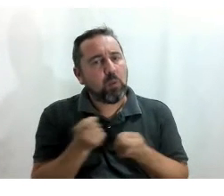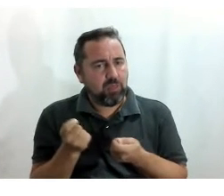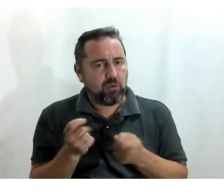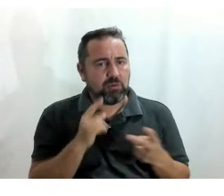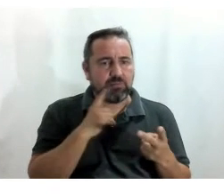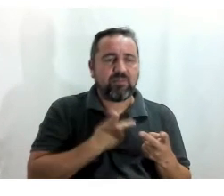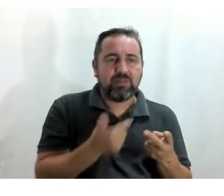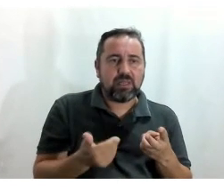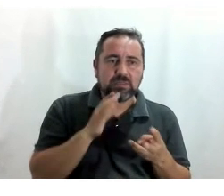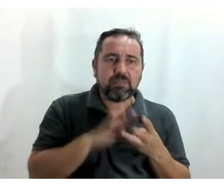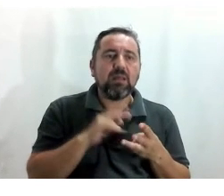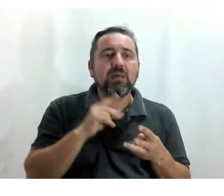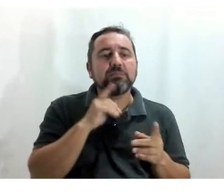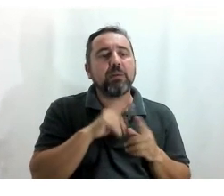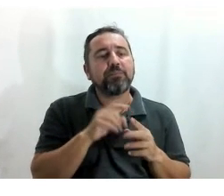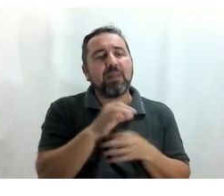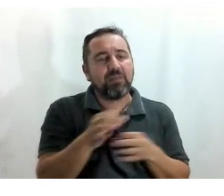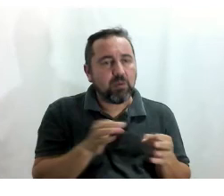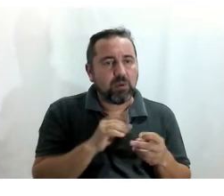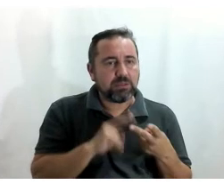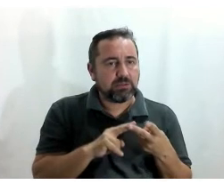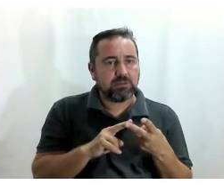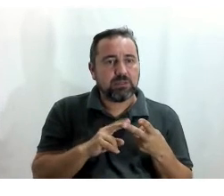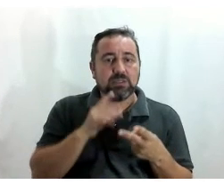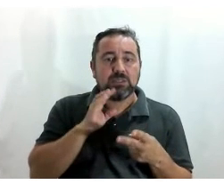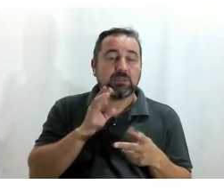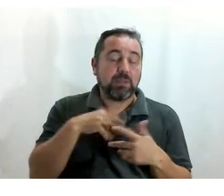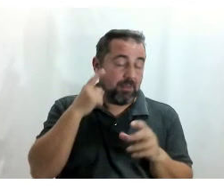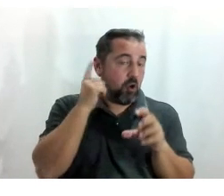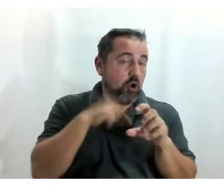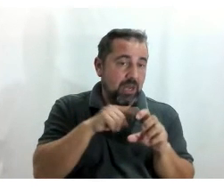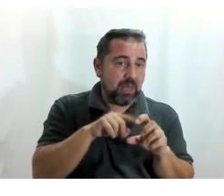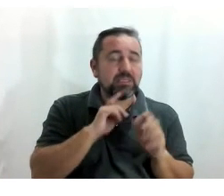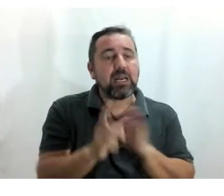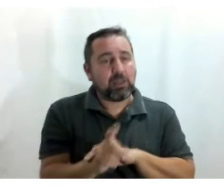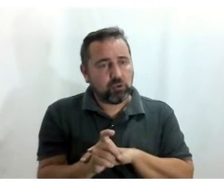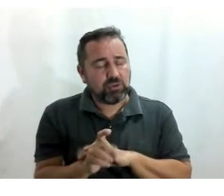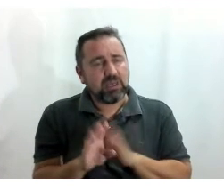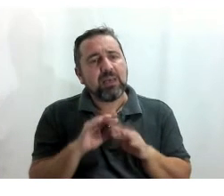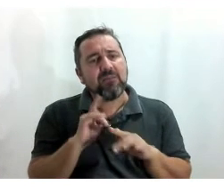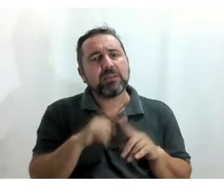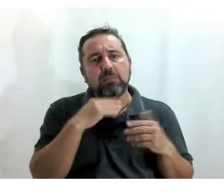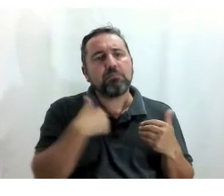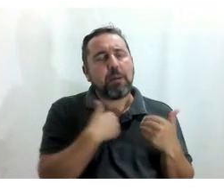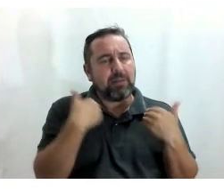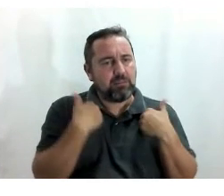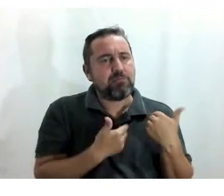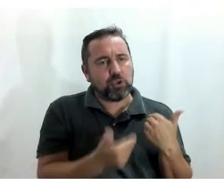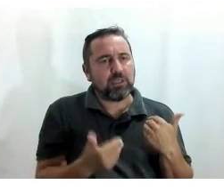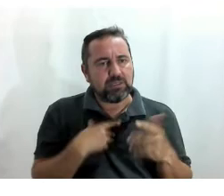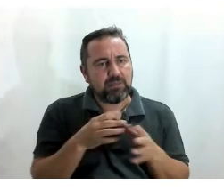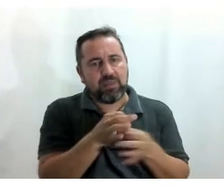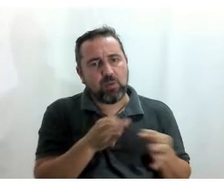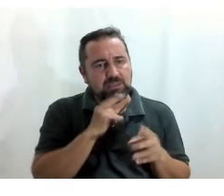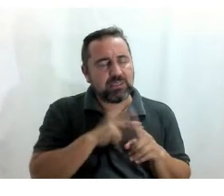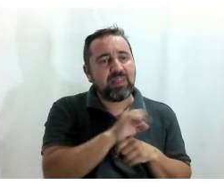la regeneración de células ciliadas, tanto vestibulares como cocleares, en el ratón, y desempeña un papel muy importante en la diferenciación de células